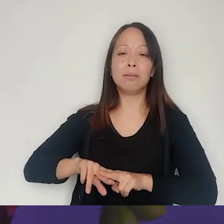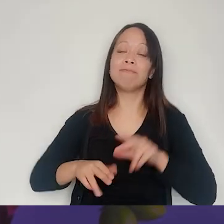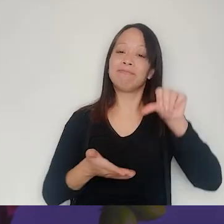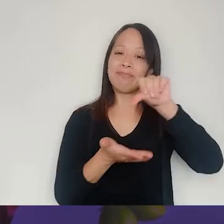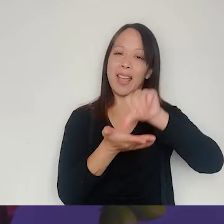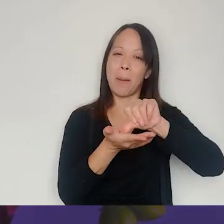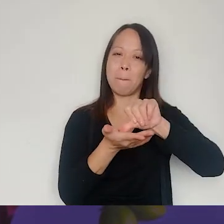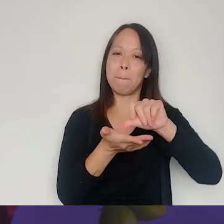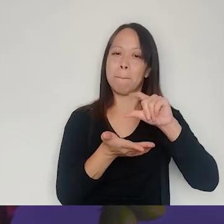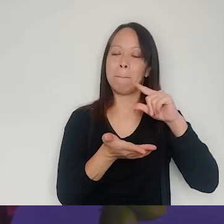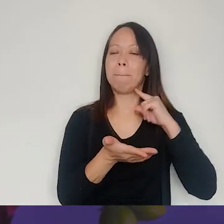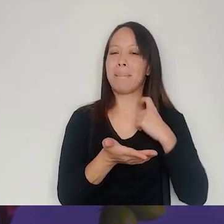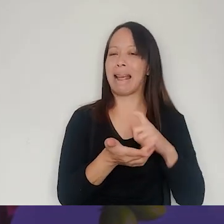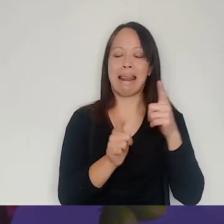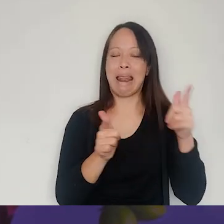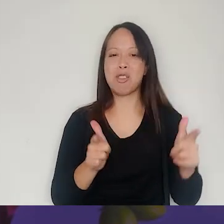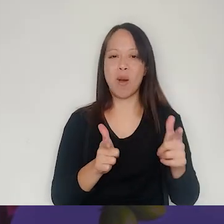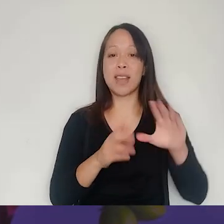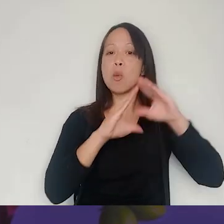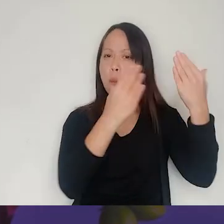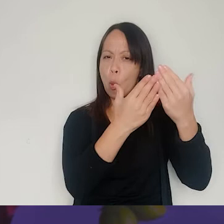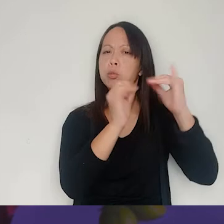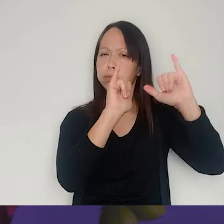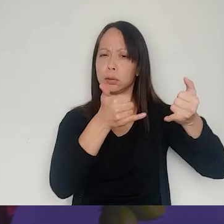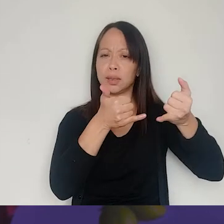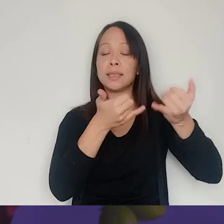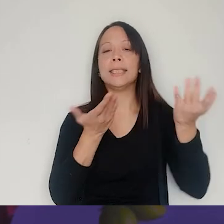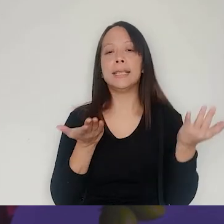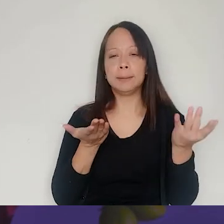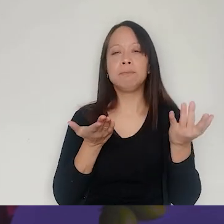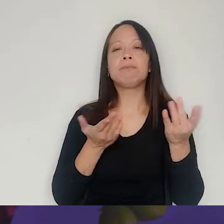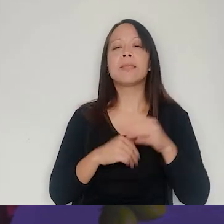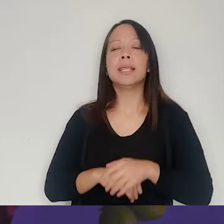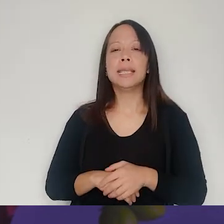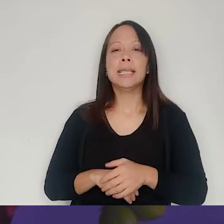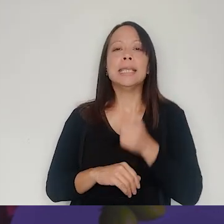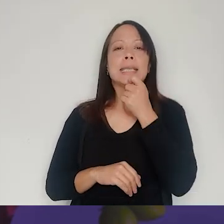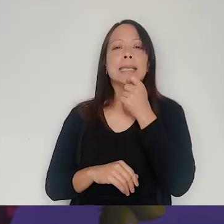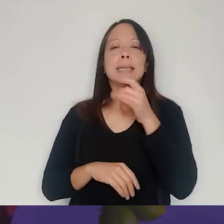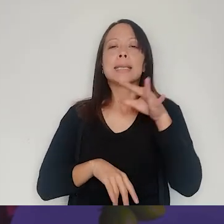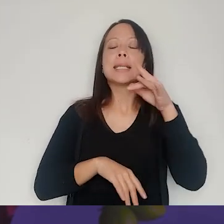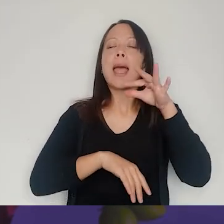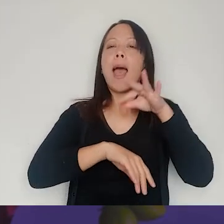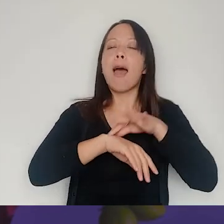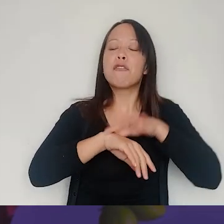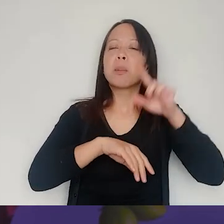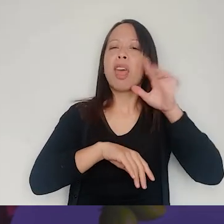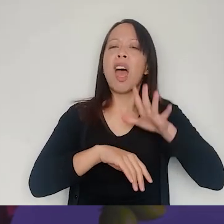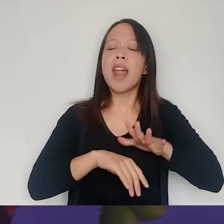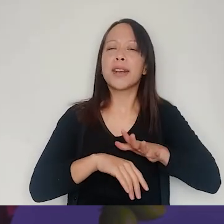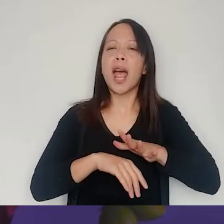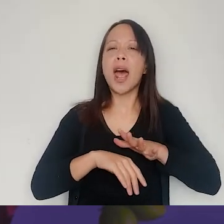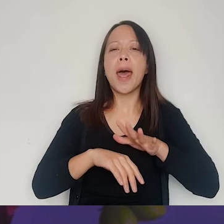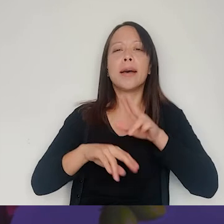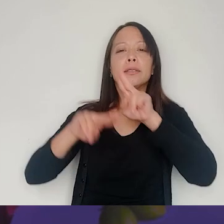no. Entonces, claro, en tanto en cuanto no se estudie la especialidad, ¿no?, la disciplina que puede favorecer el diagnóstico